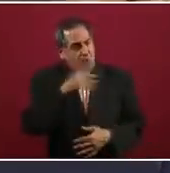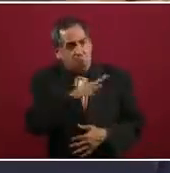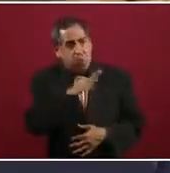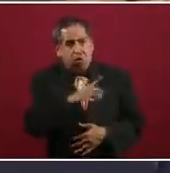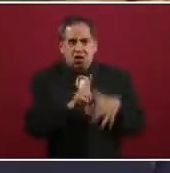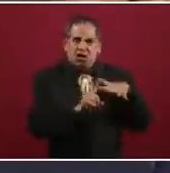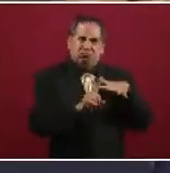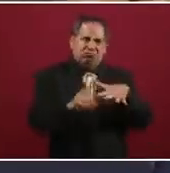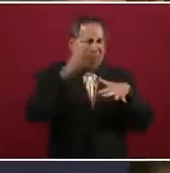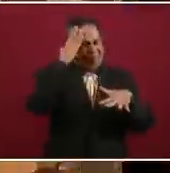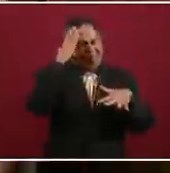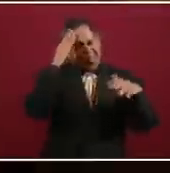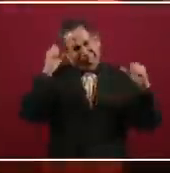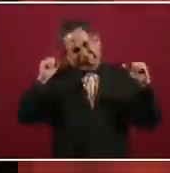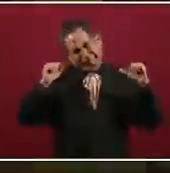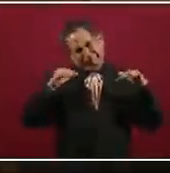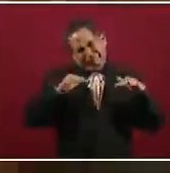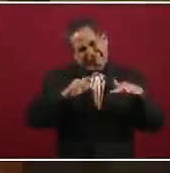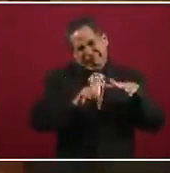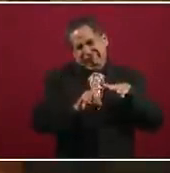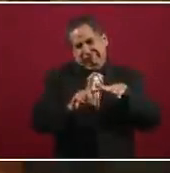de multitudes.